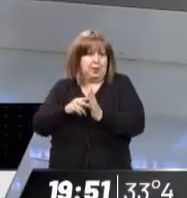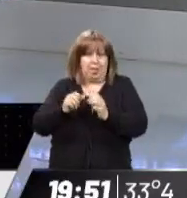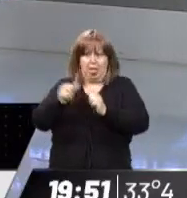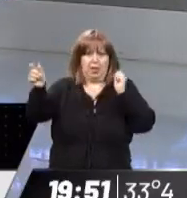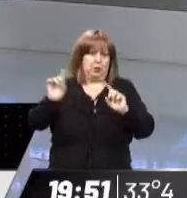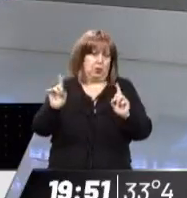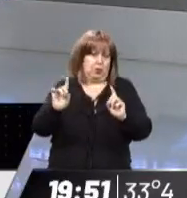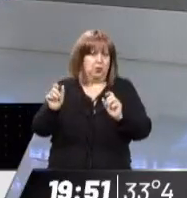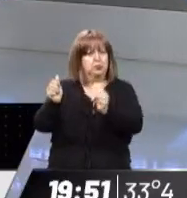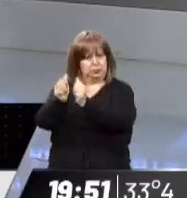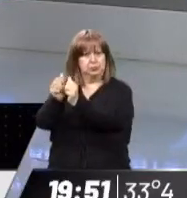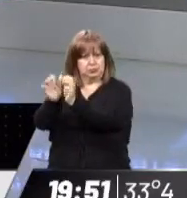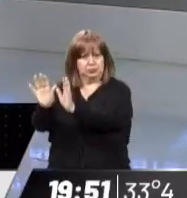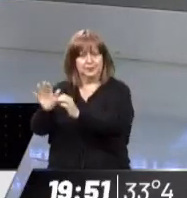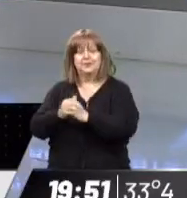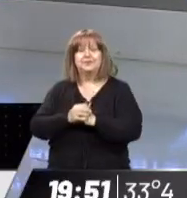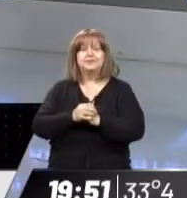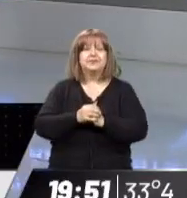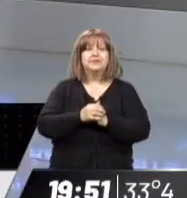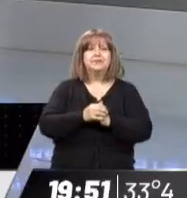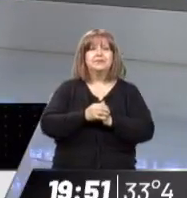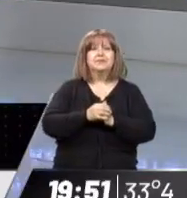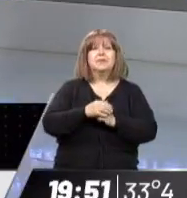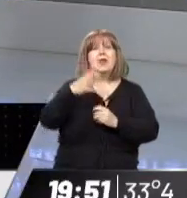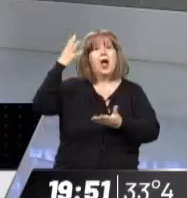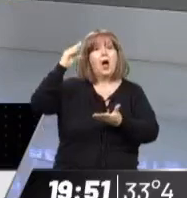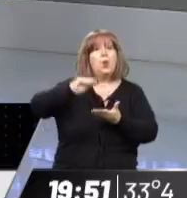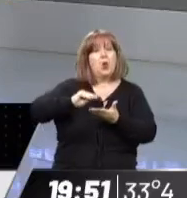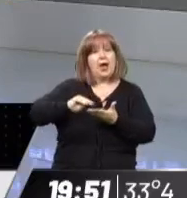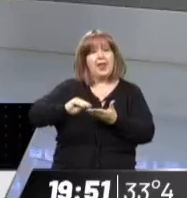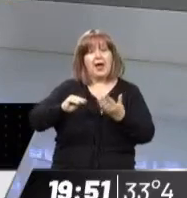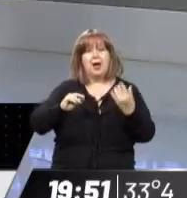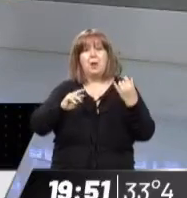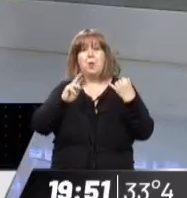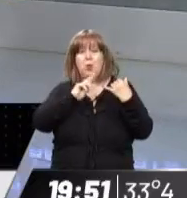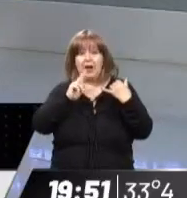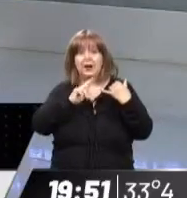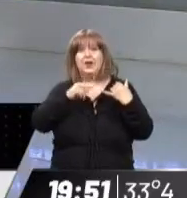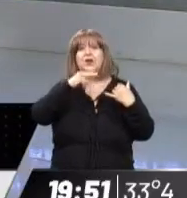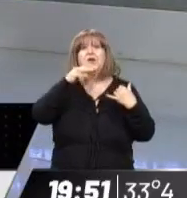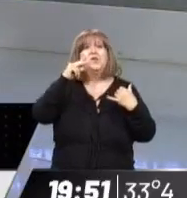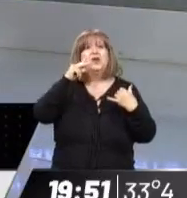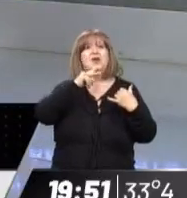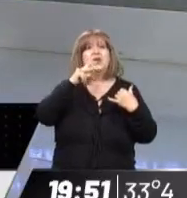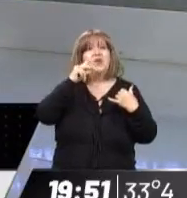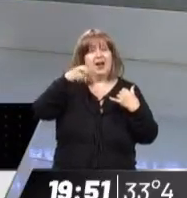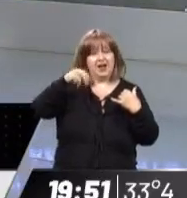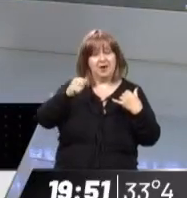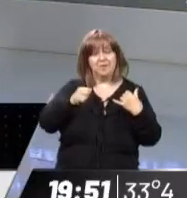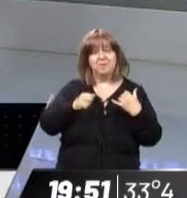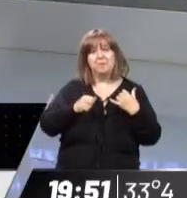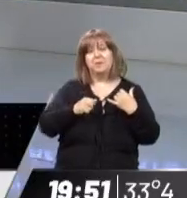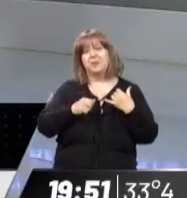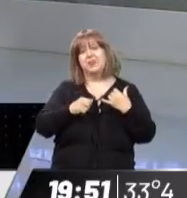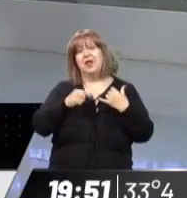Viviana participa justamente como letrada en estos juicios que se están llevando a cabo. Viviana, Gisela, Julián Chabert, el Mono de Mariris y